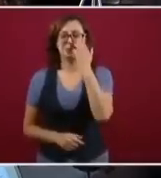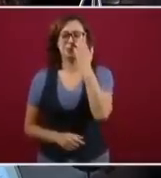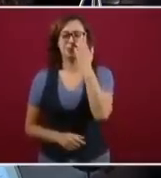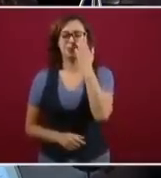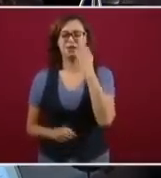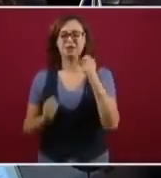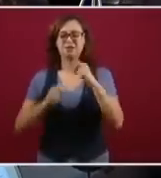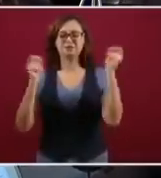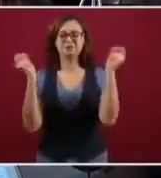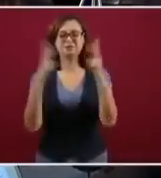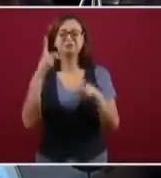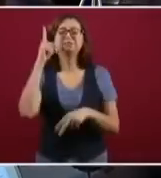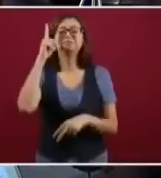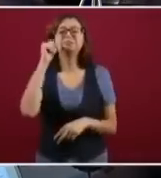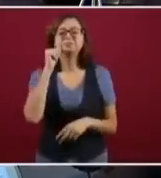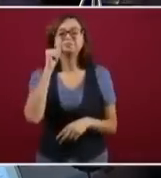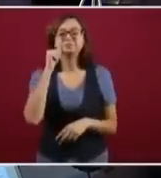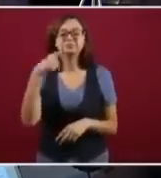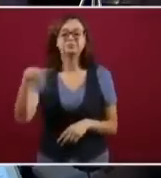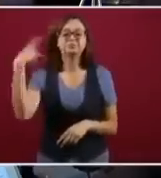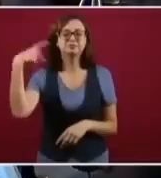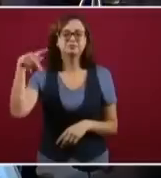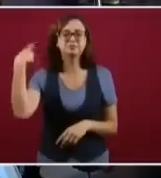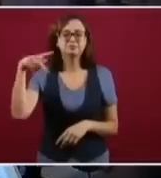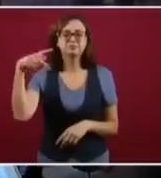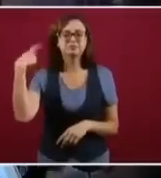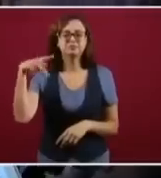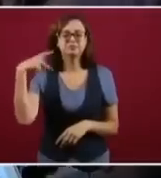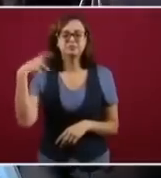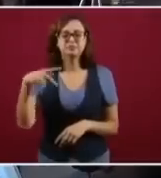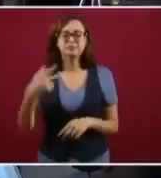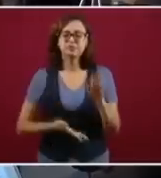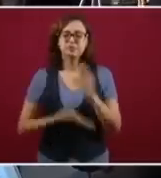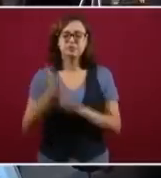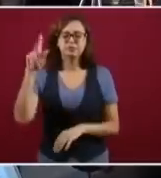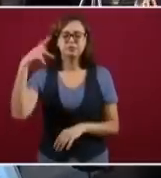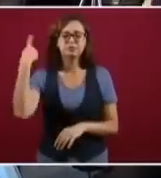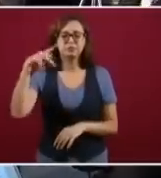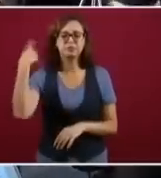Nos vemos mañana en Puebla. Vamos a Puebla.